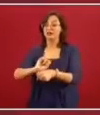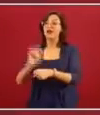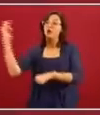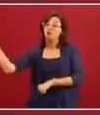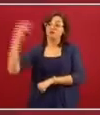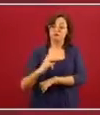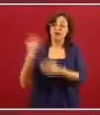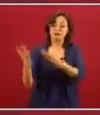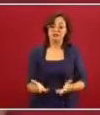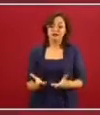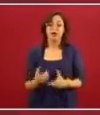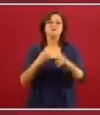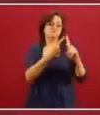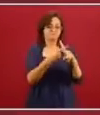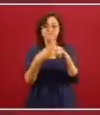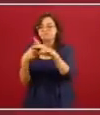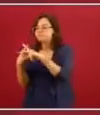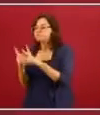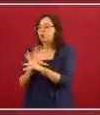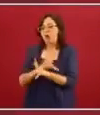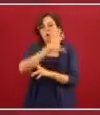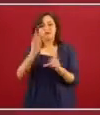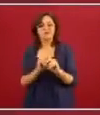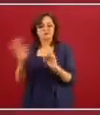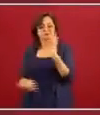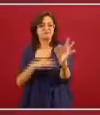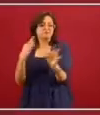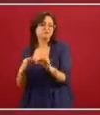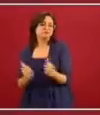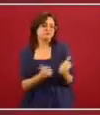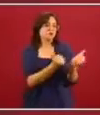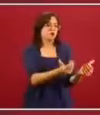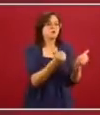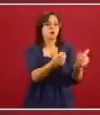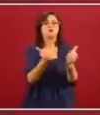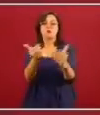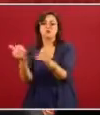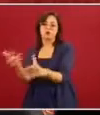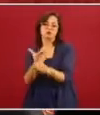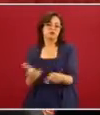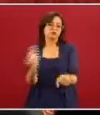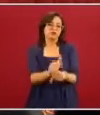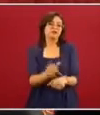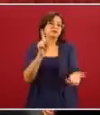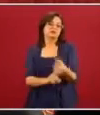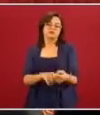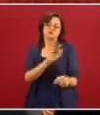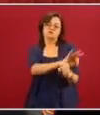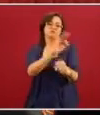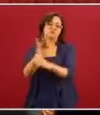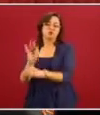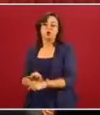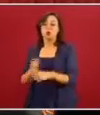este cargamento, vamos a tener prácticamente toda la proveeduría necesaria por ahora para los equipos de protección personal, prácticamente